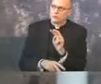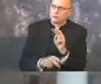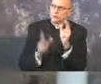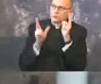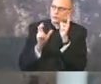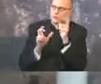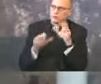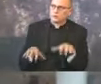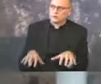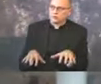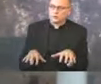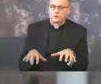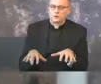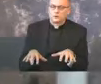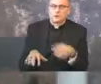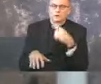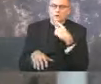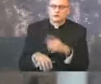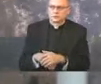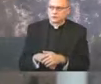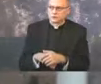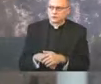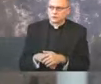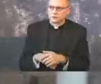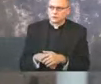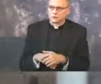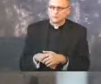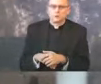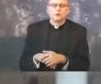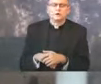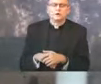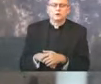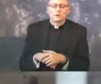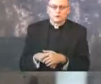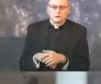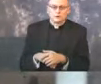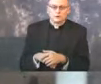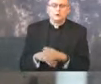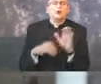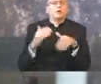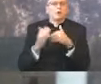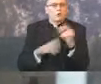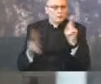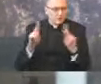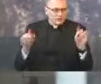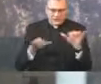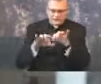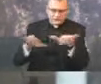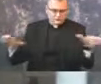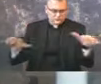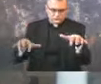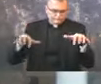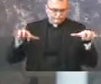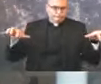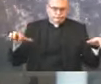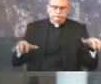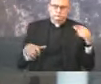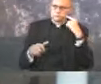encargado y se sentó. Los ojos de todos los asistentes a la sinagoga estaban fijos en